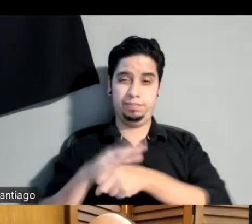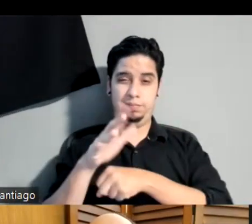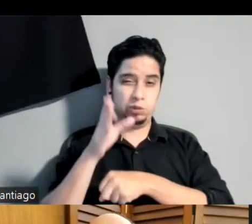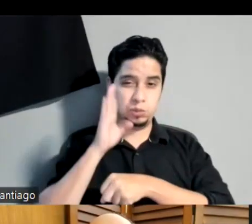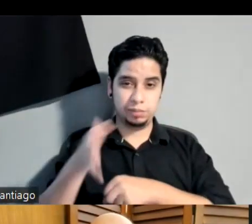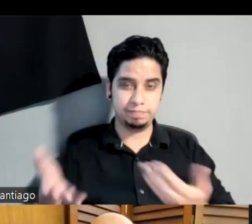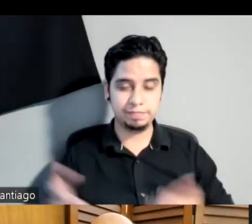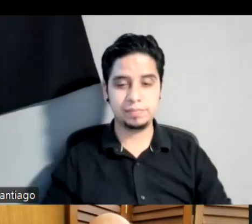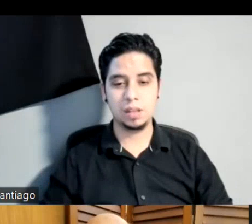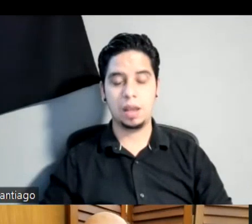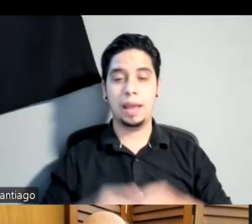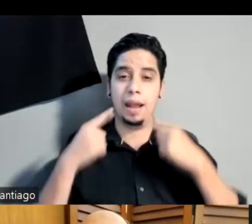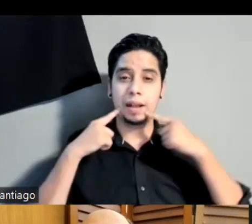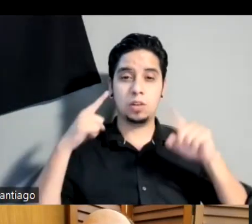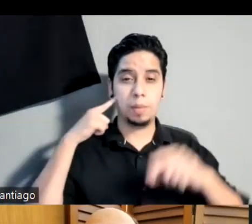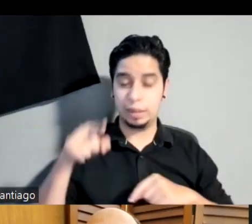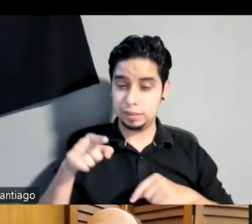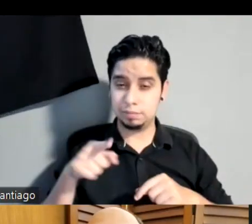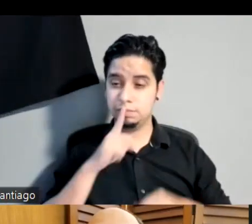Ay, Dios mío, mucho éxito, de verdad.